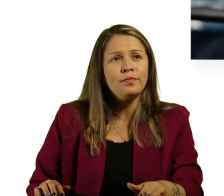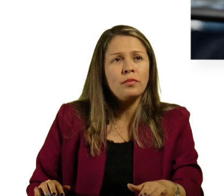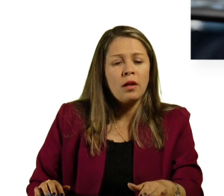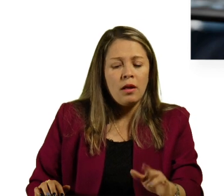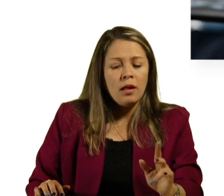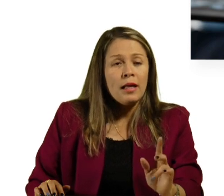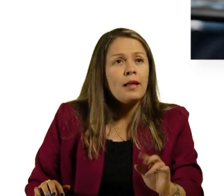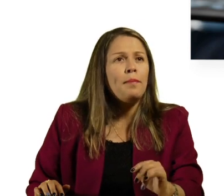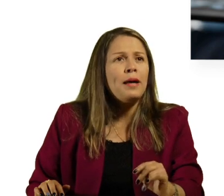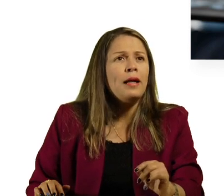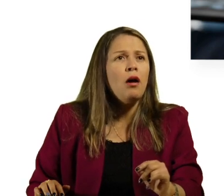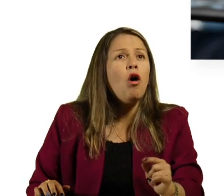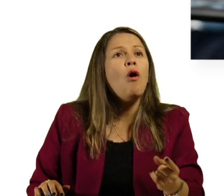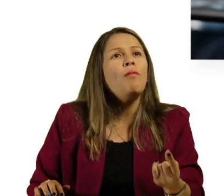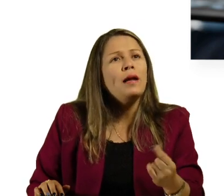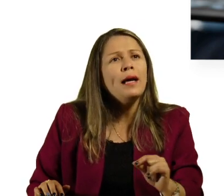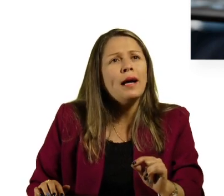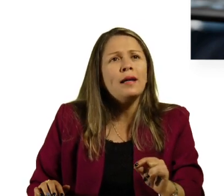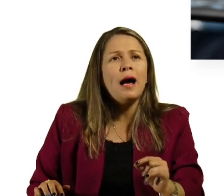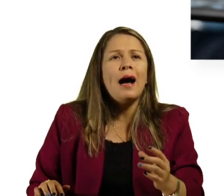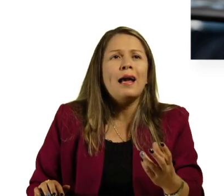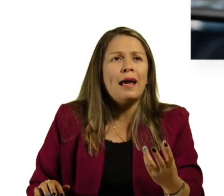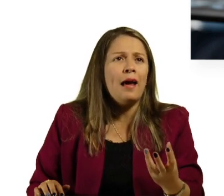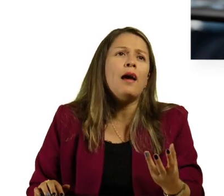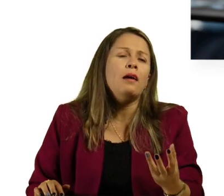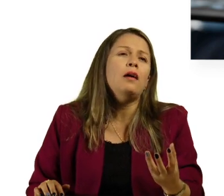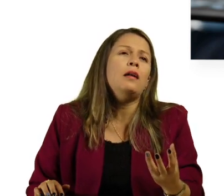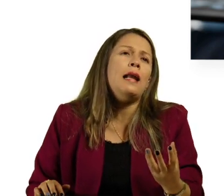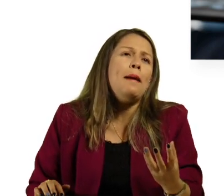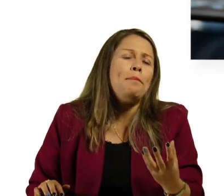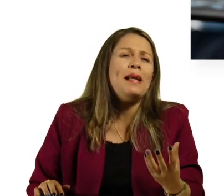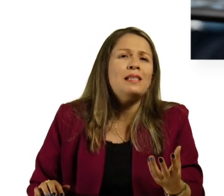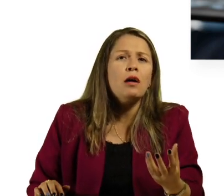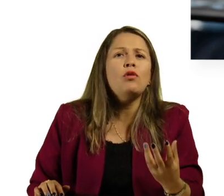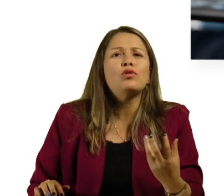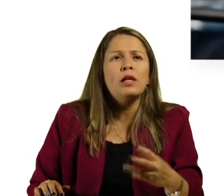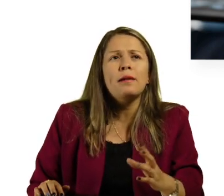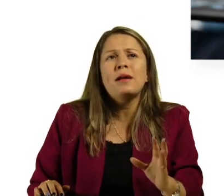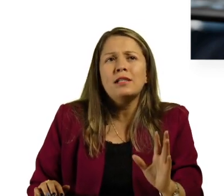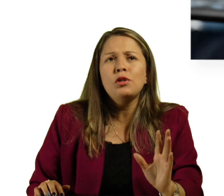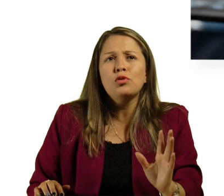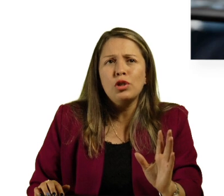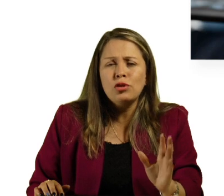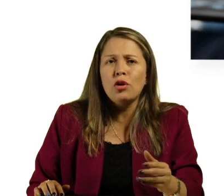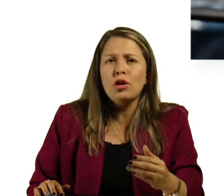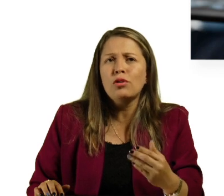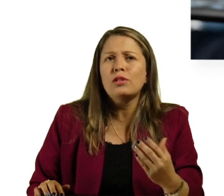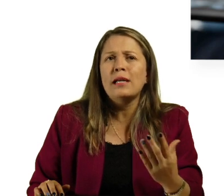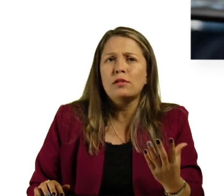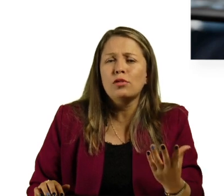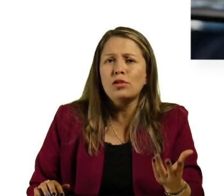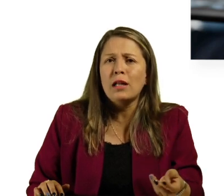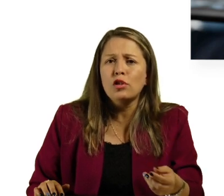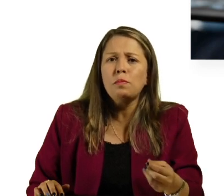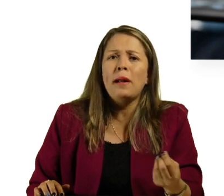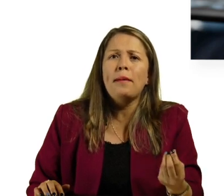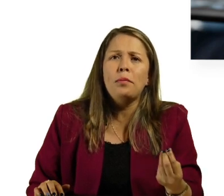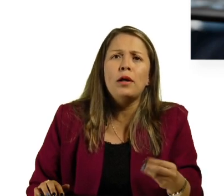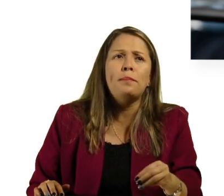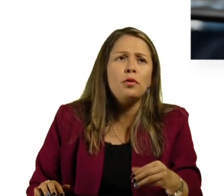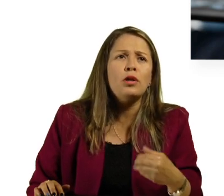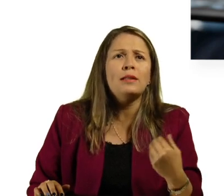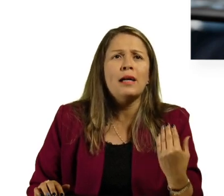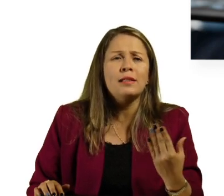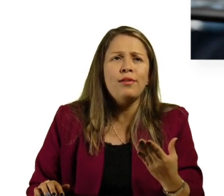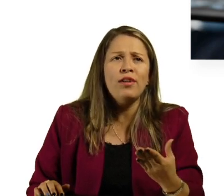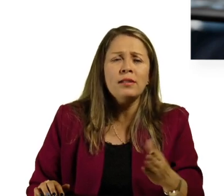construcción. También obligan a que la empresa conserve archivos históricos de estos datos para